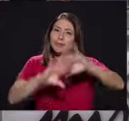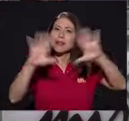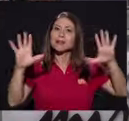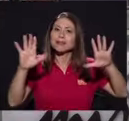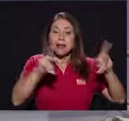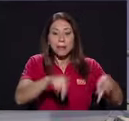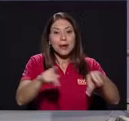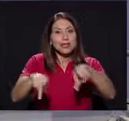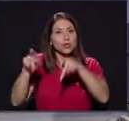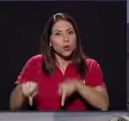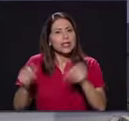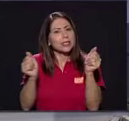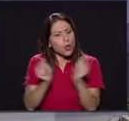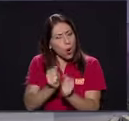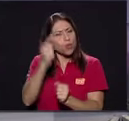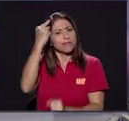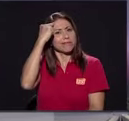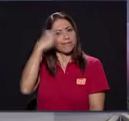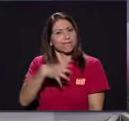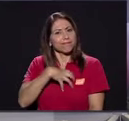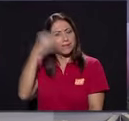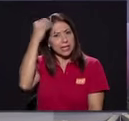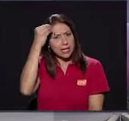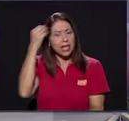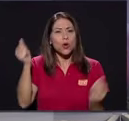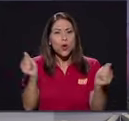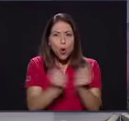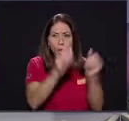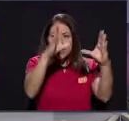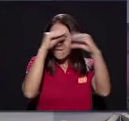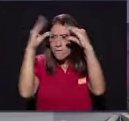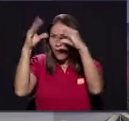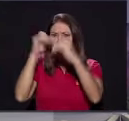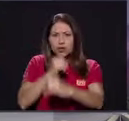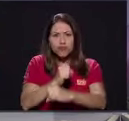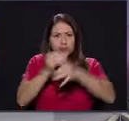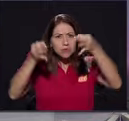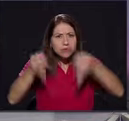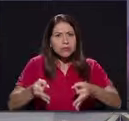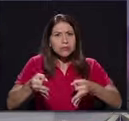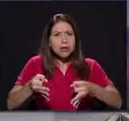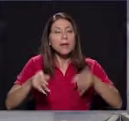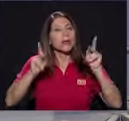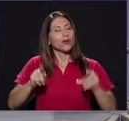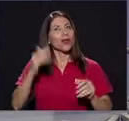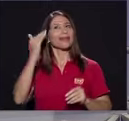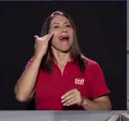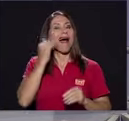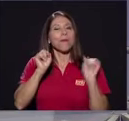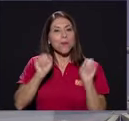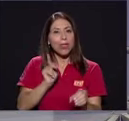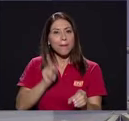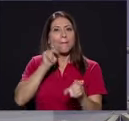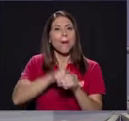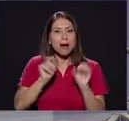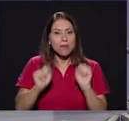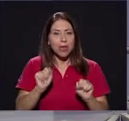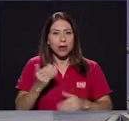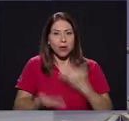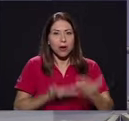vista de que las personas puedan tener con un criterio, con información veraz y oportuna, puedan llegar a participar y a